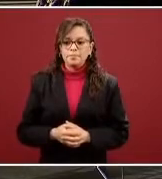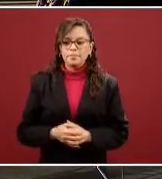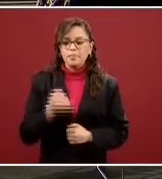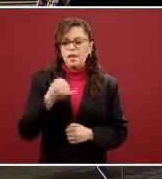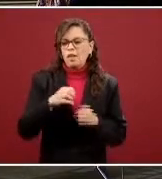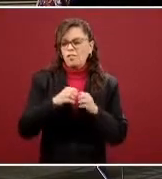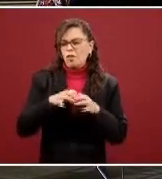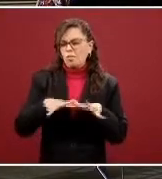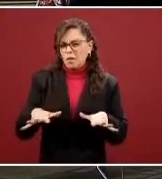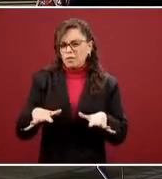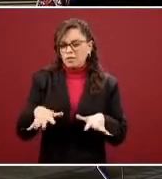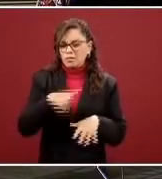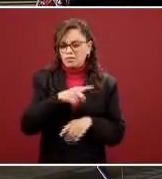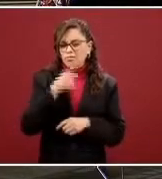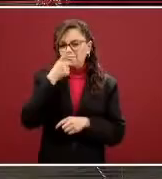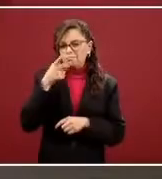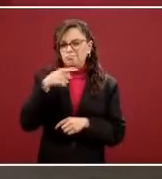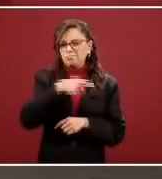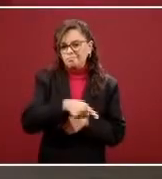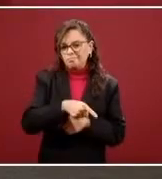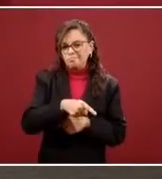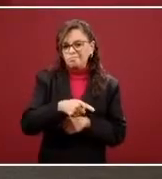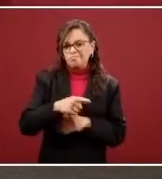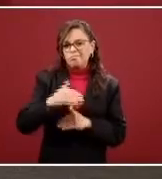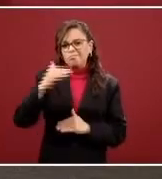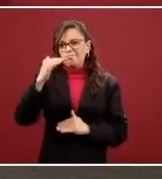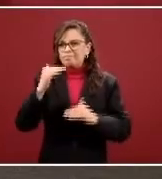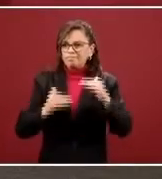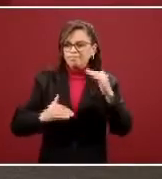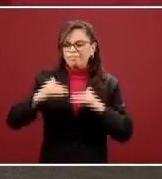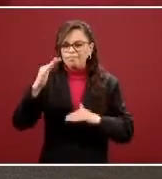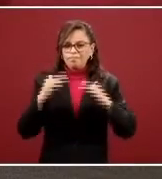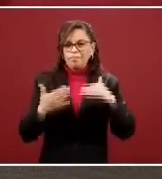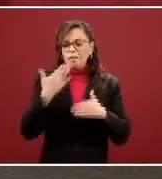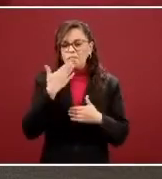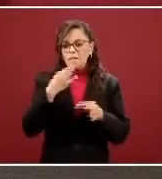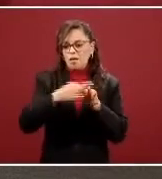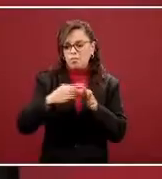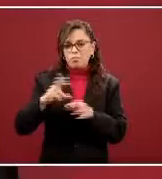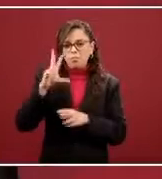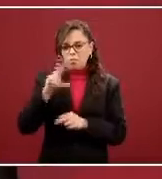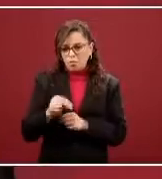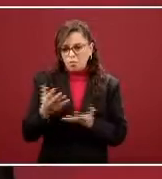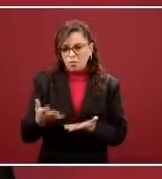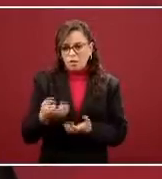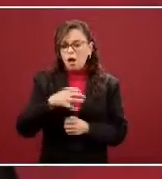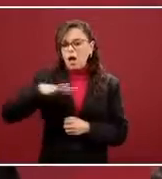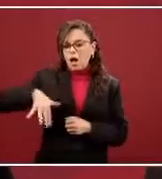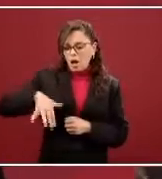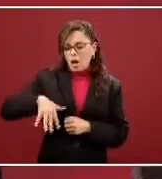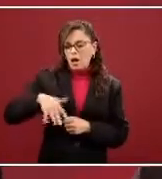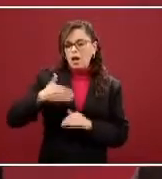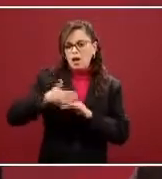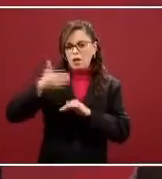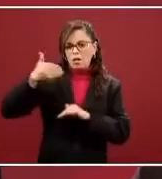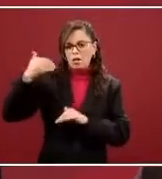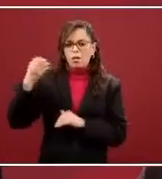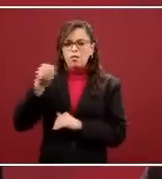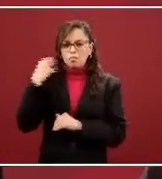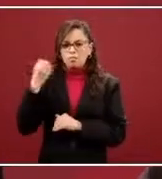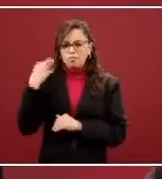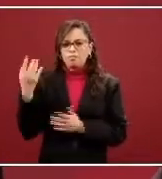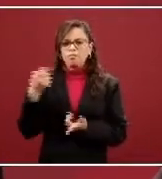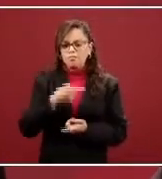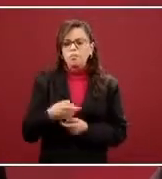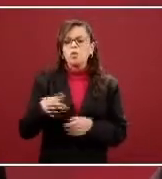información que se comenta no es tanto un desfase, lo hemos también comentado en conferencias previas, tiene que ver con los puntos de